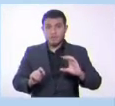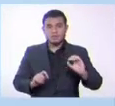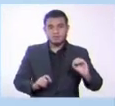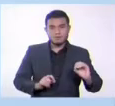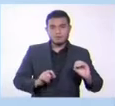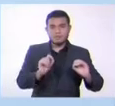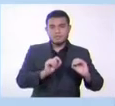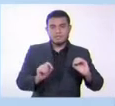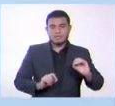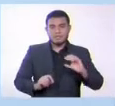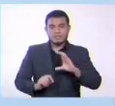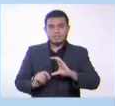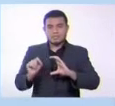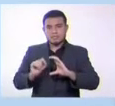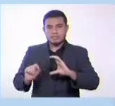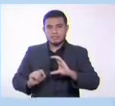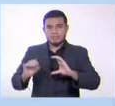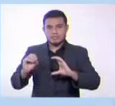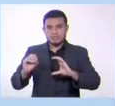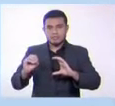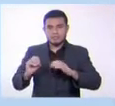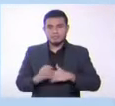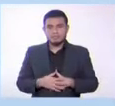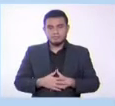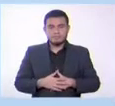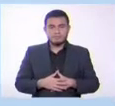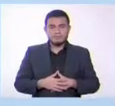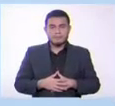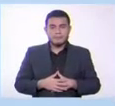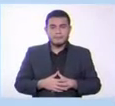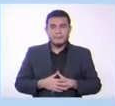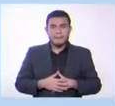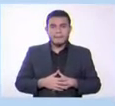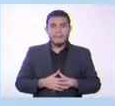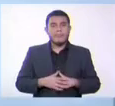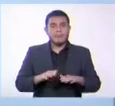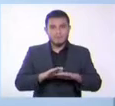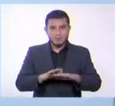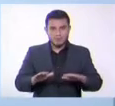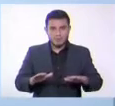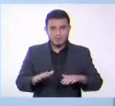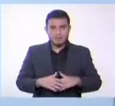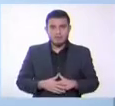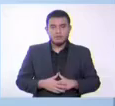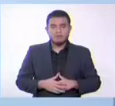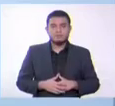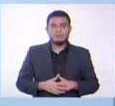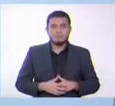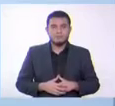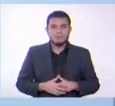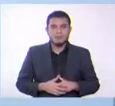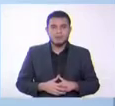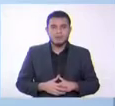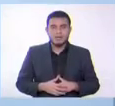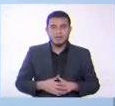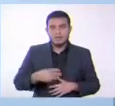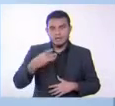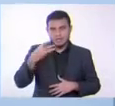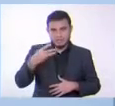de 2 líneas cortas. Por último, tenemos al enlace triple.